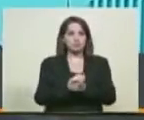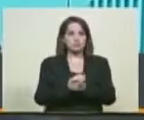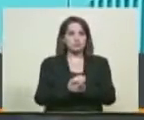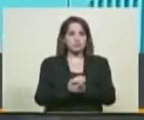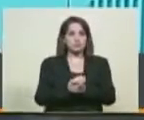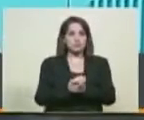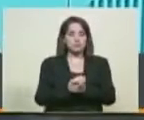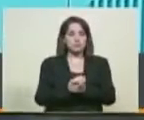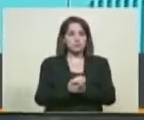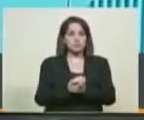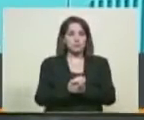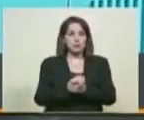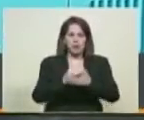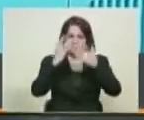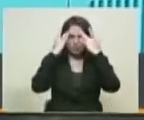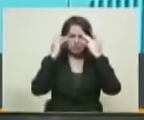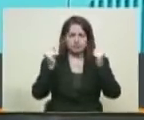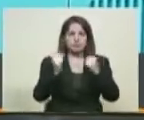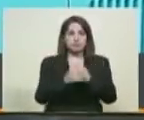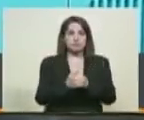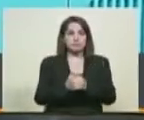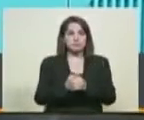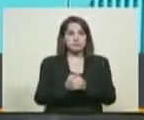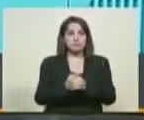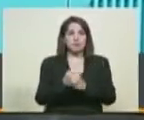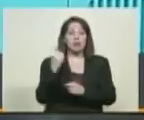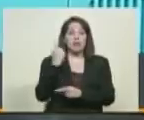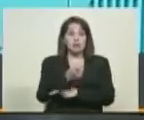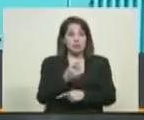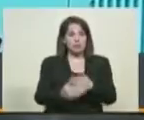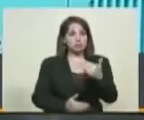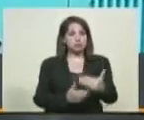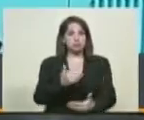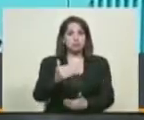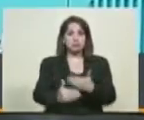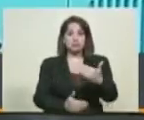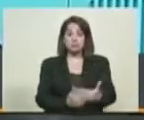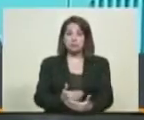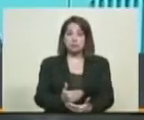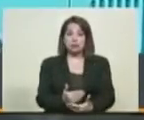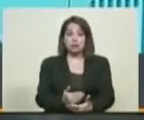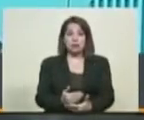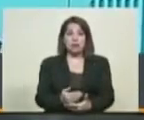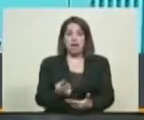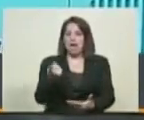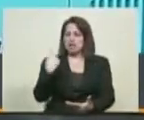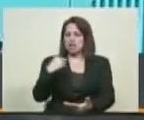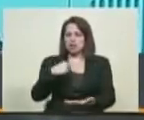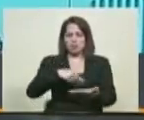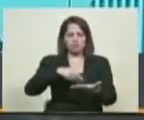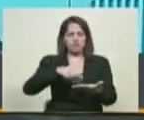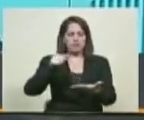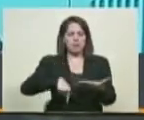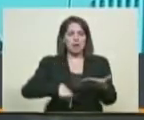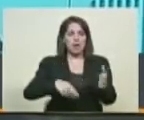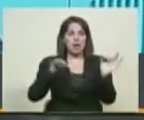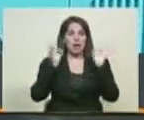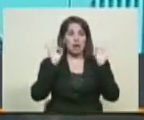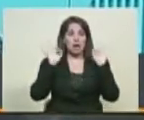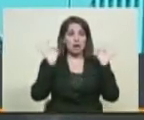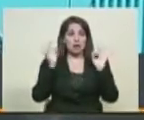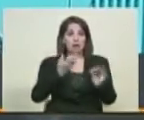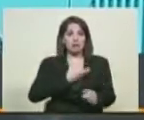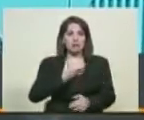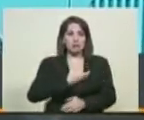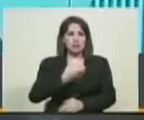capacidad, y tenemos que ir avanzando en ese sentido. Ayer yo le firmé a la alcaldesa de Caracas un plan